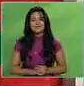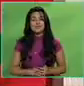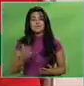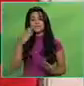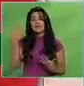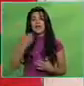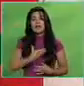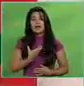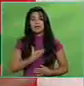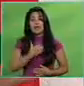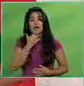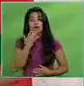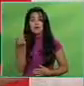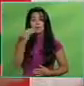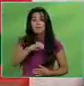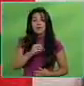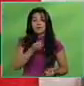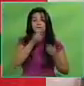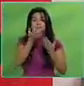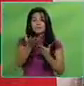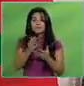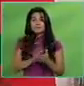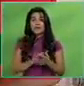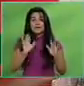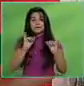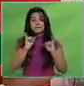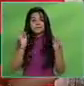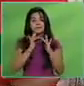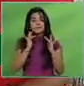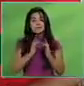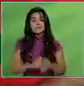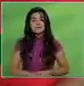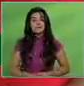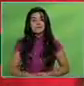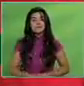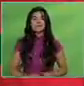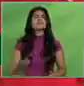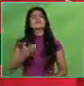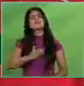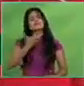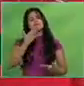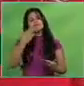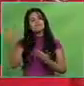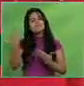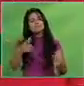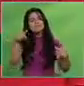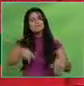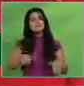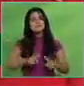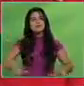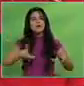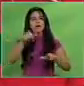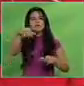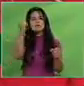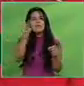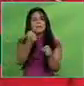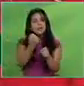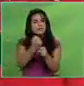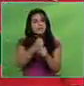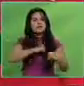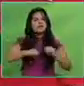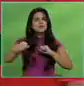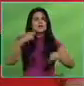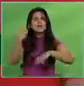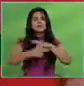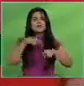alcalde, ¿alguna palabra corta ya despidiendo el pase? Bueno, sí, bienvenido, ministro, acá a Santa Cruz de Mora. Aquí también se está haciendo revolución, se está